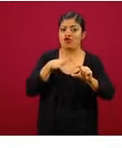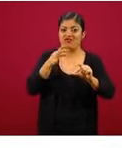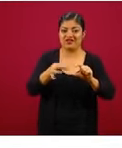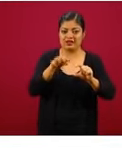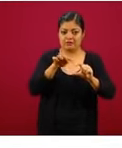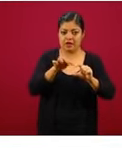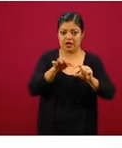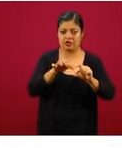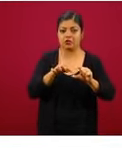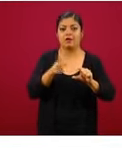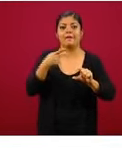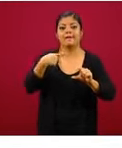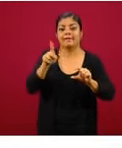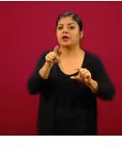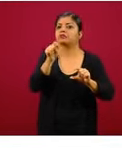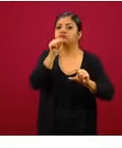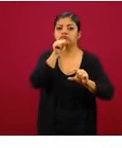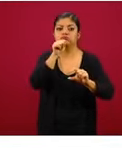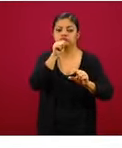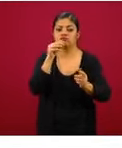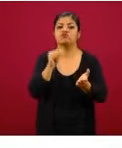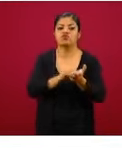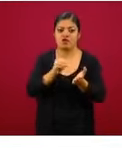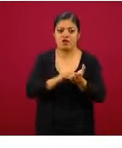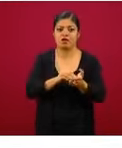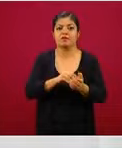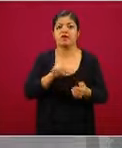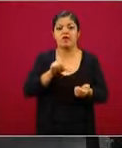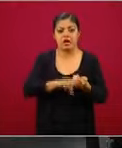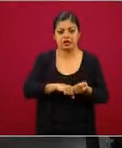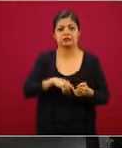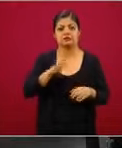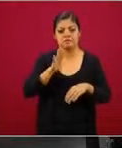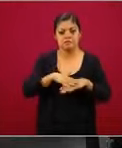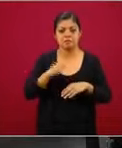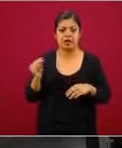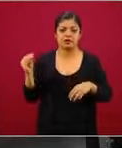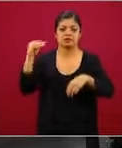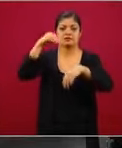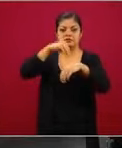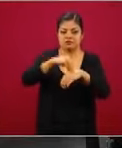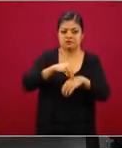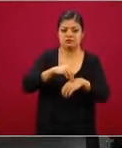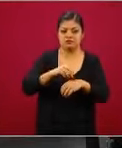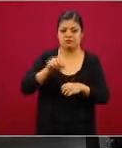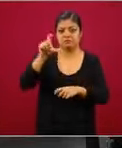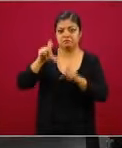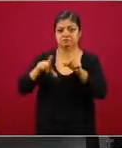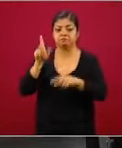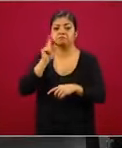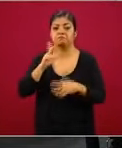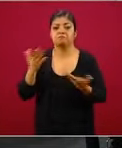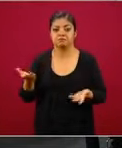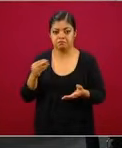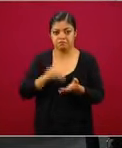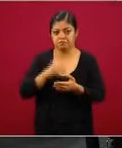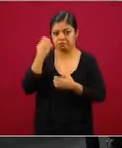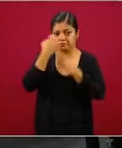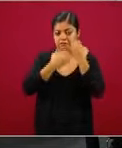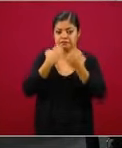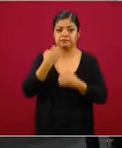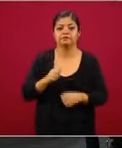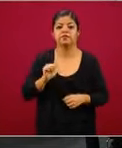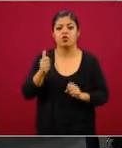por laboratorio, pero hasta el momento tenemos todavía una tendencia ascendente en la presentación de todos los casos. La siguiente diapositiva